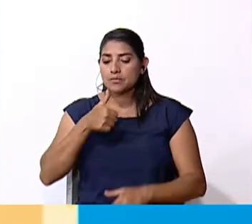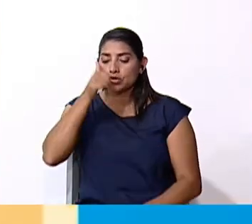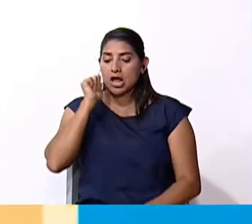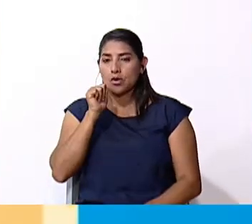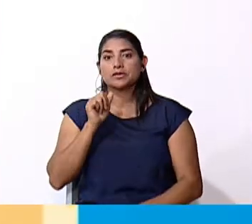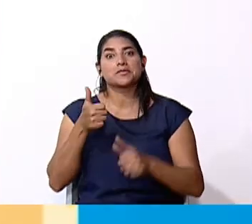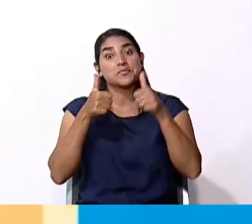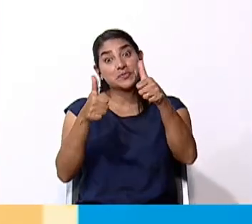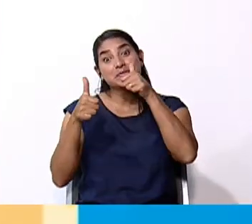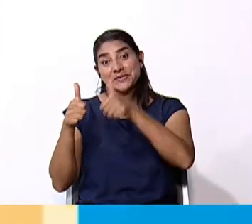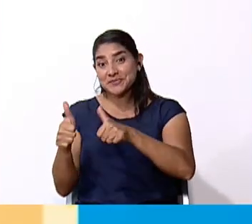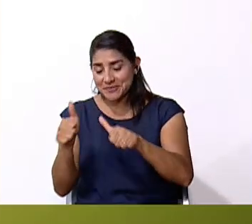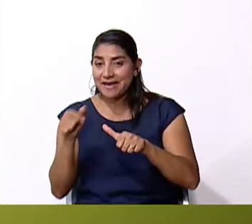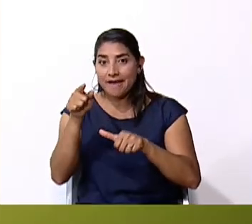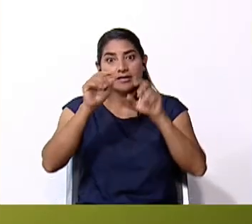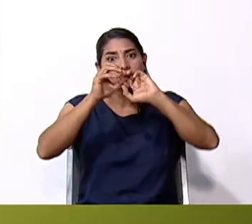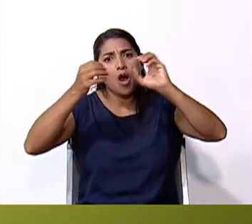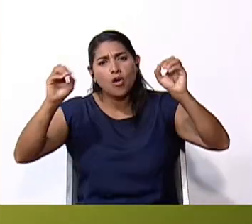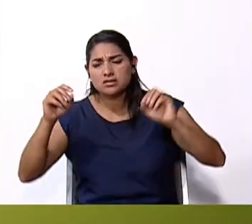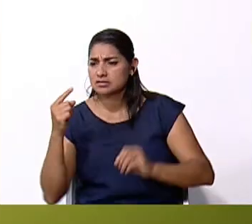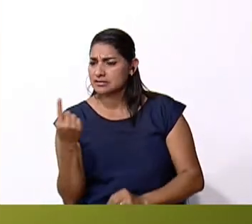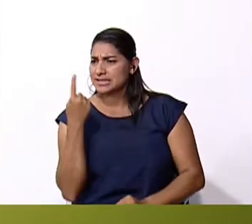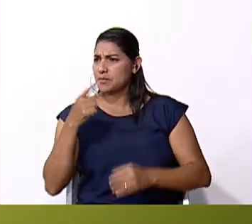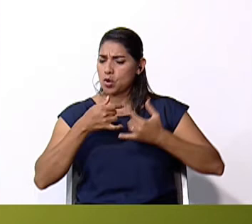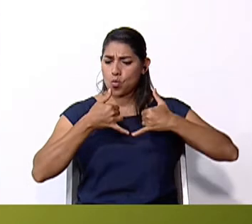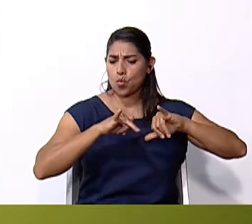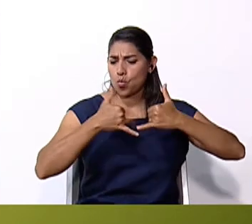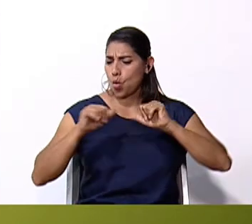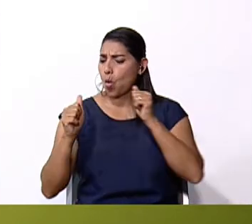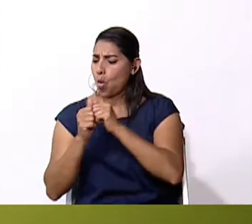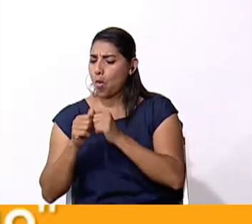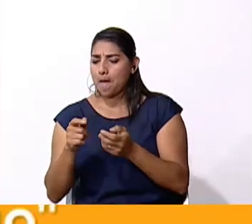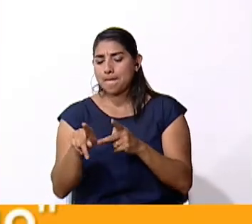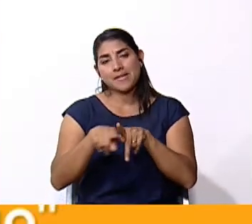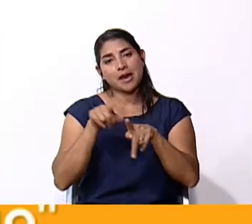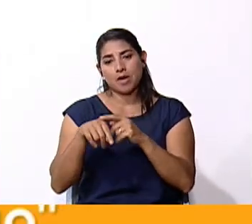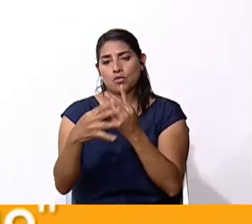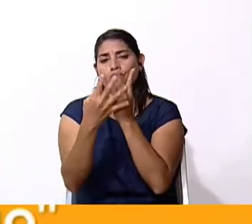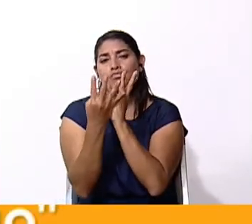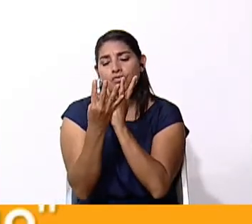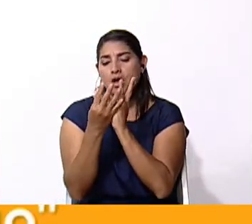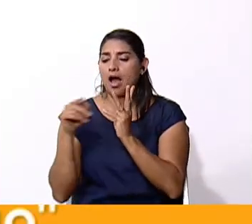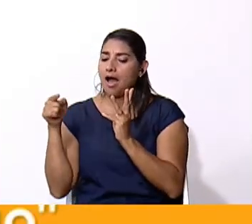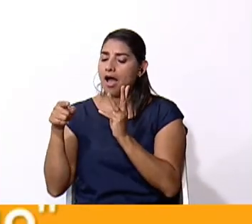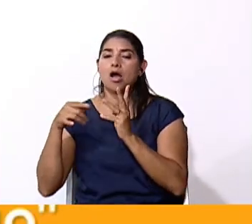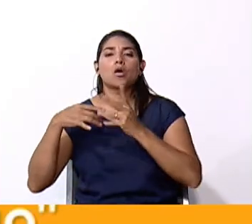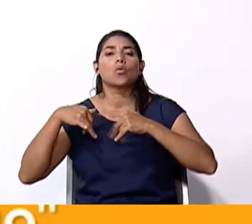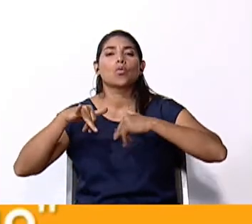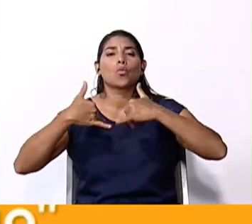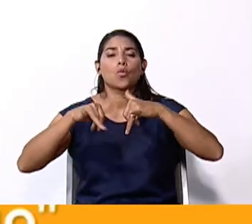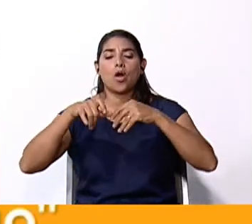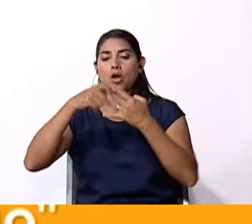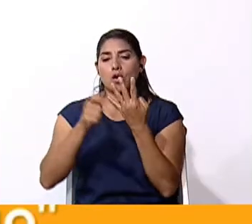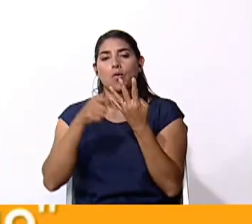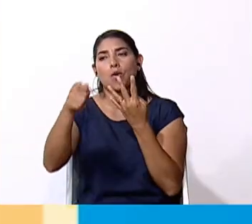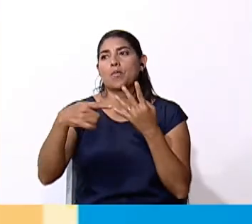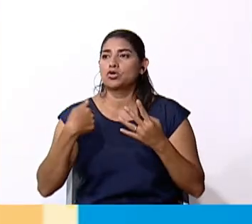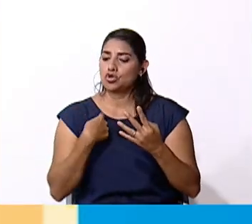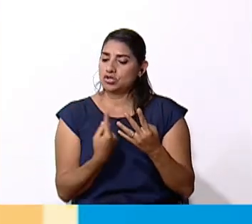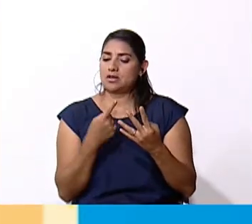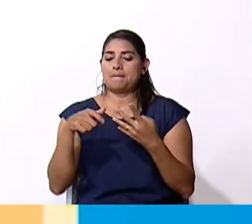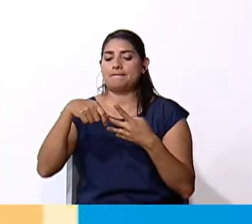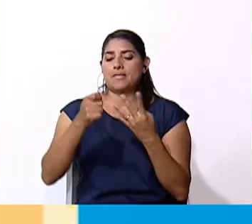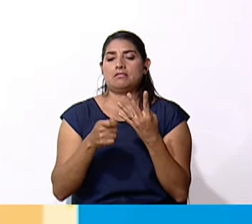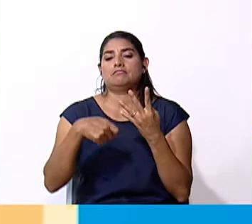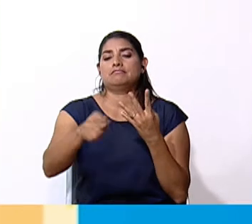Muy bien, y en esta oración siempre juego con mi hermano a las cartas. Juego. Eso es fácil porque yo siempre juego.